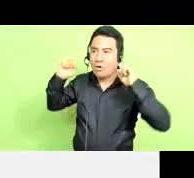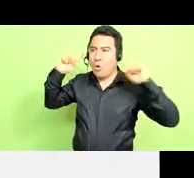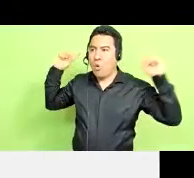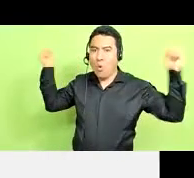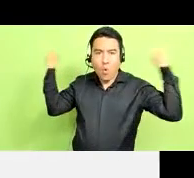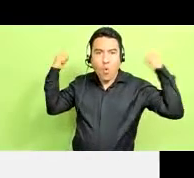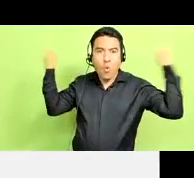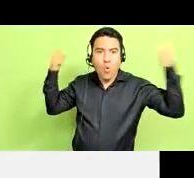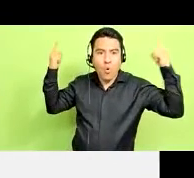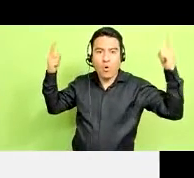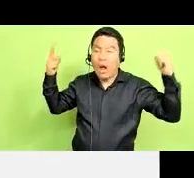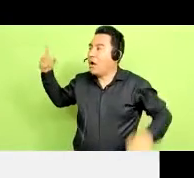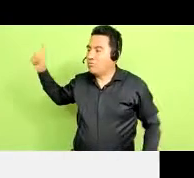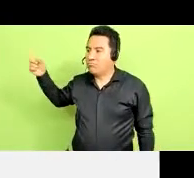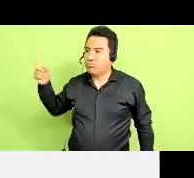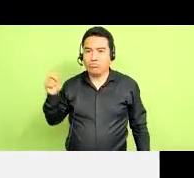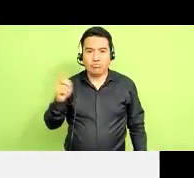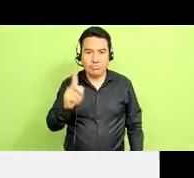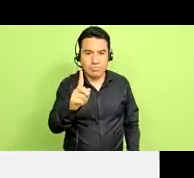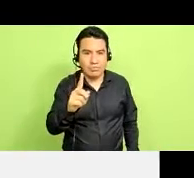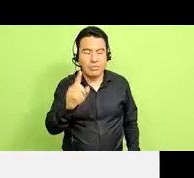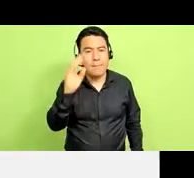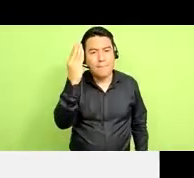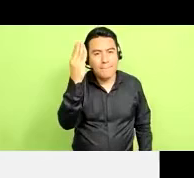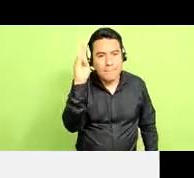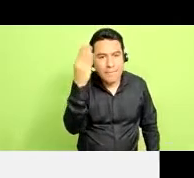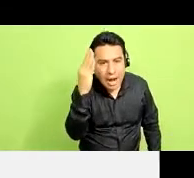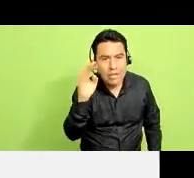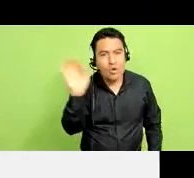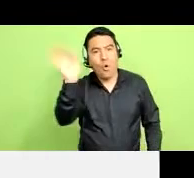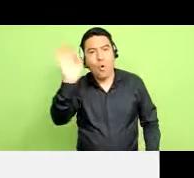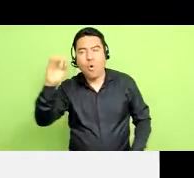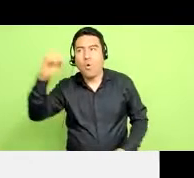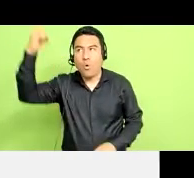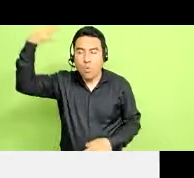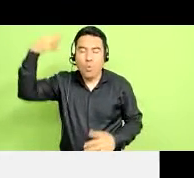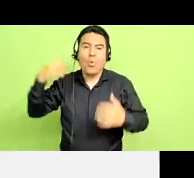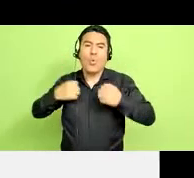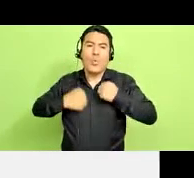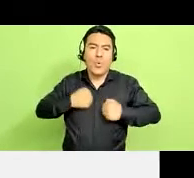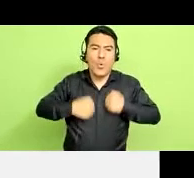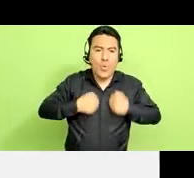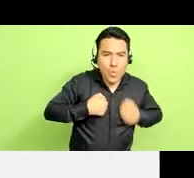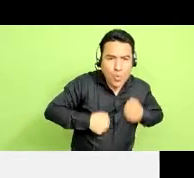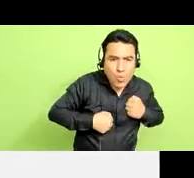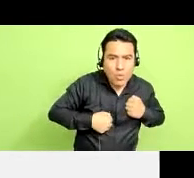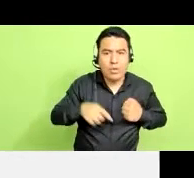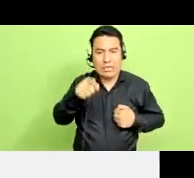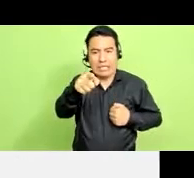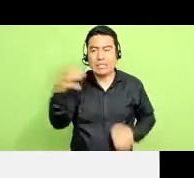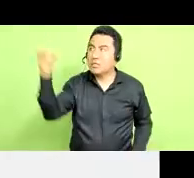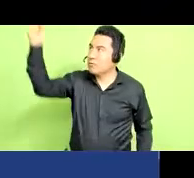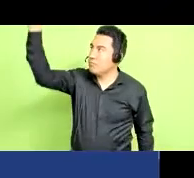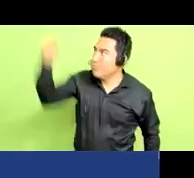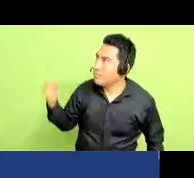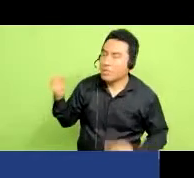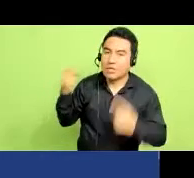cubículo un inodoro y duchas accesible obviamente en espacios de uso de atención pública